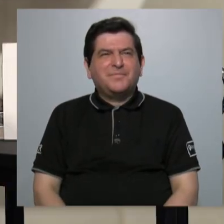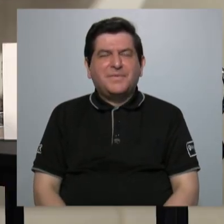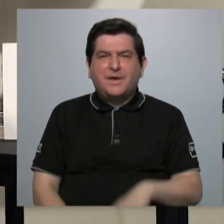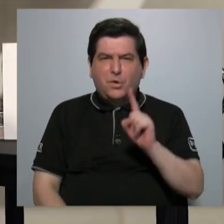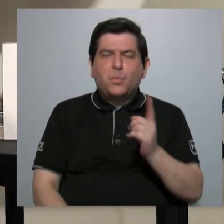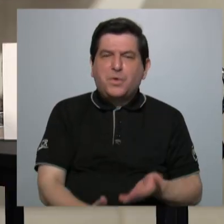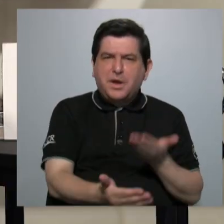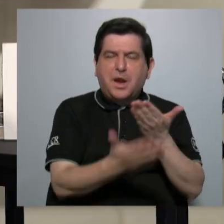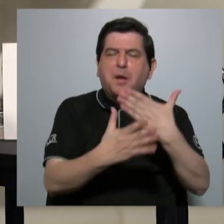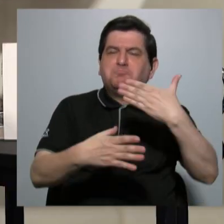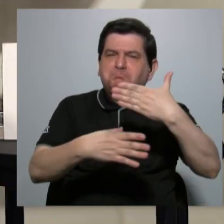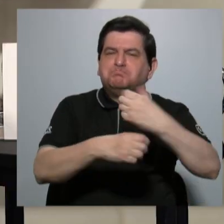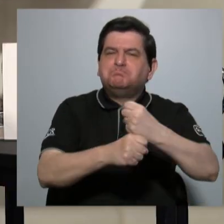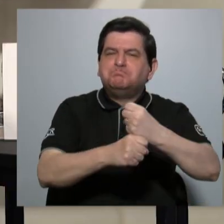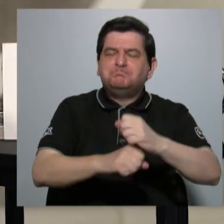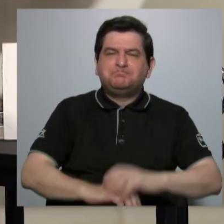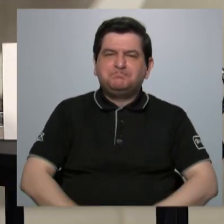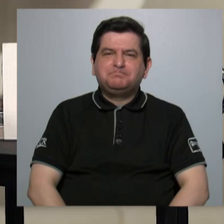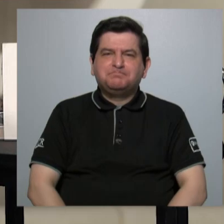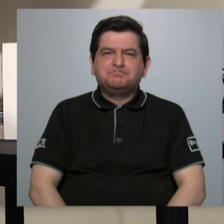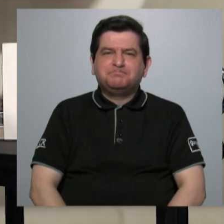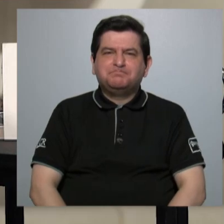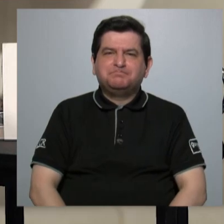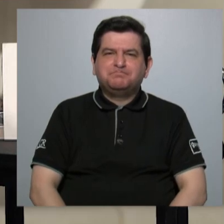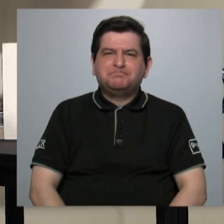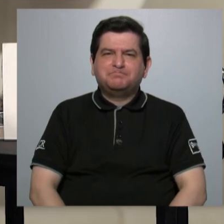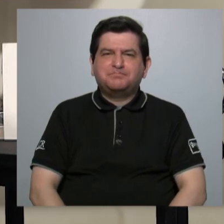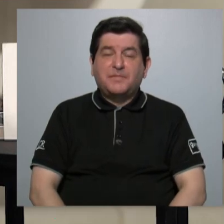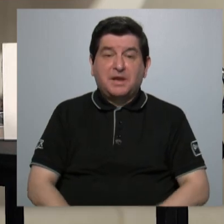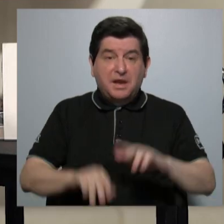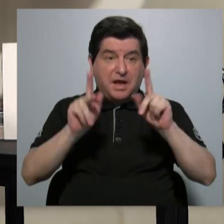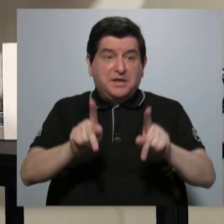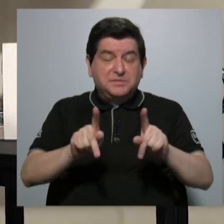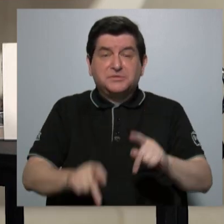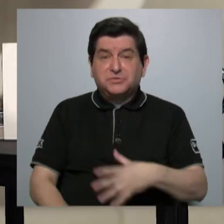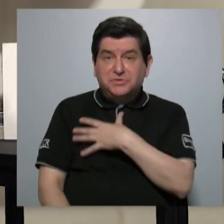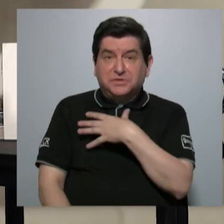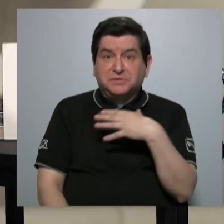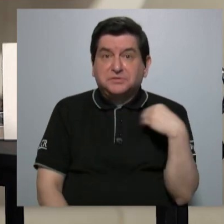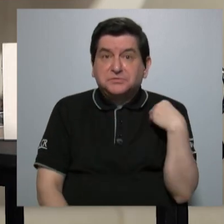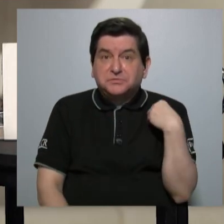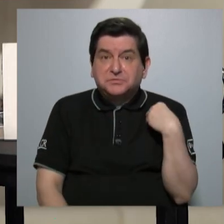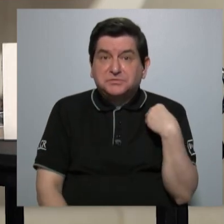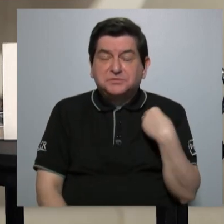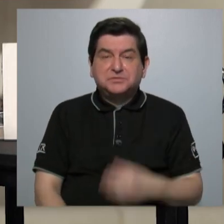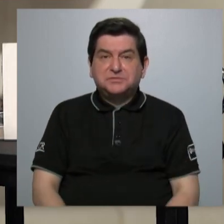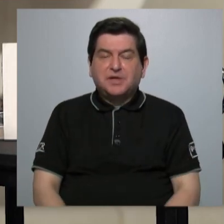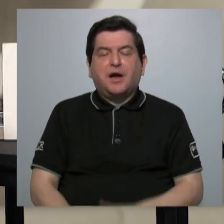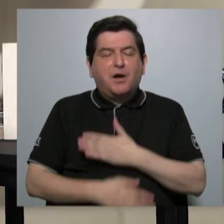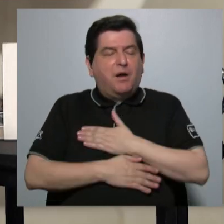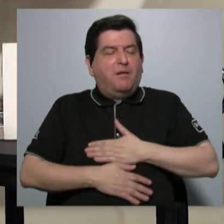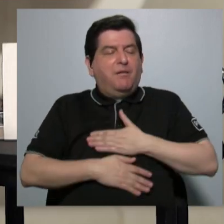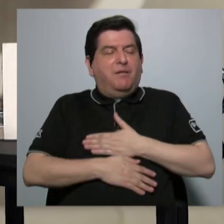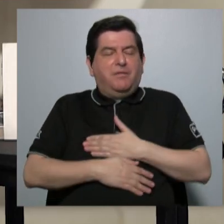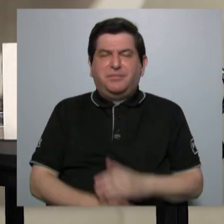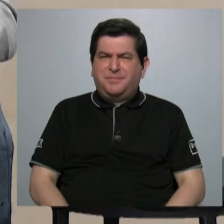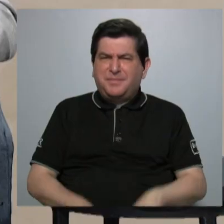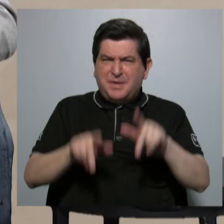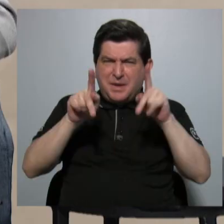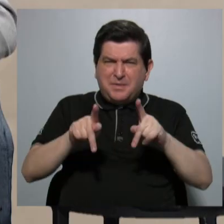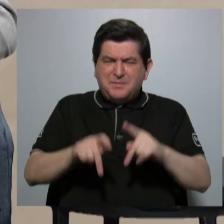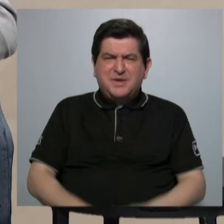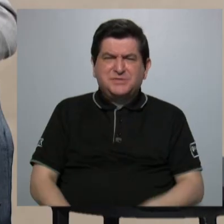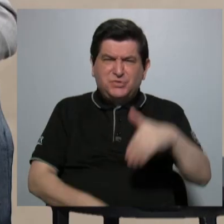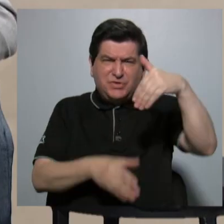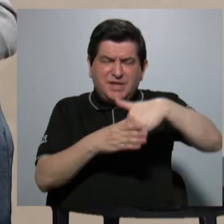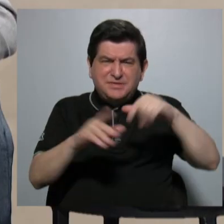hacíamos una propuesta y bueno, ya, al que le guste, ¿verdad? Que disfrute. ¿Cuántas personas han pasado